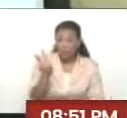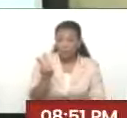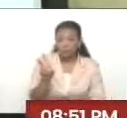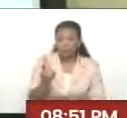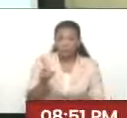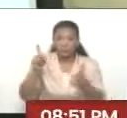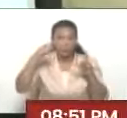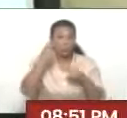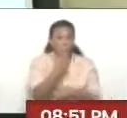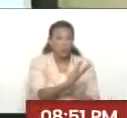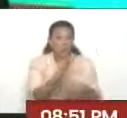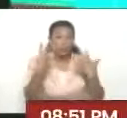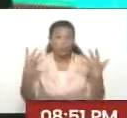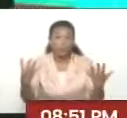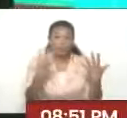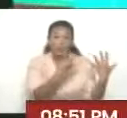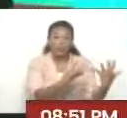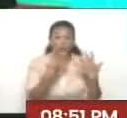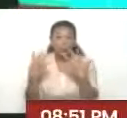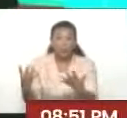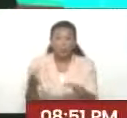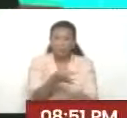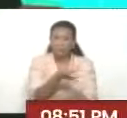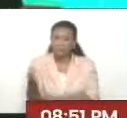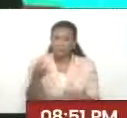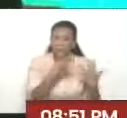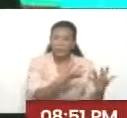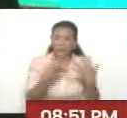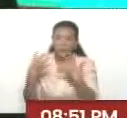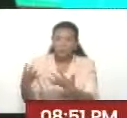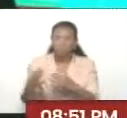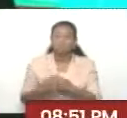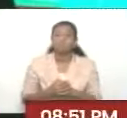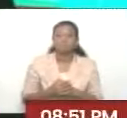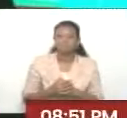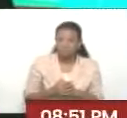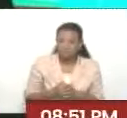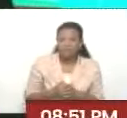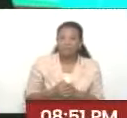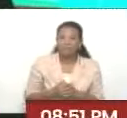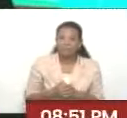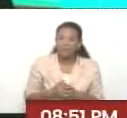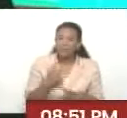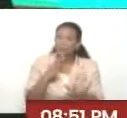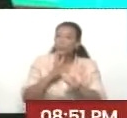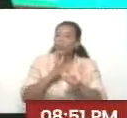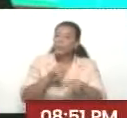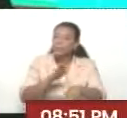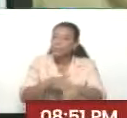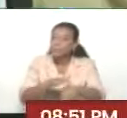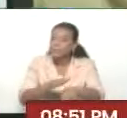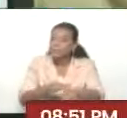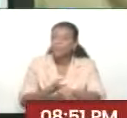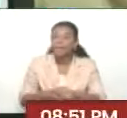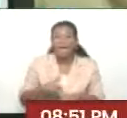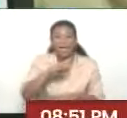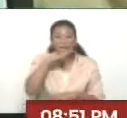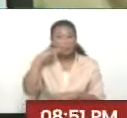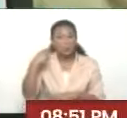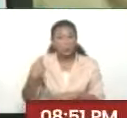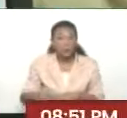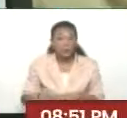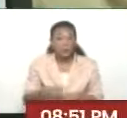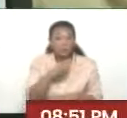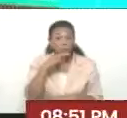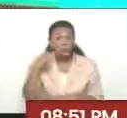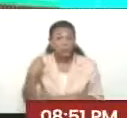Número mágico, 99. Número perfecto. Bueno, le voy a dar un spoiler. Y es que en Rusia lo